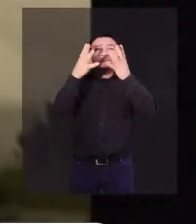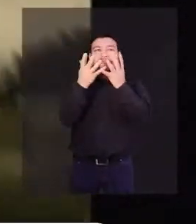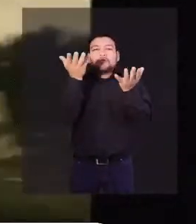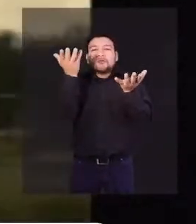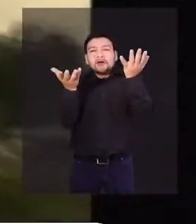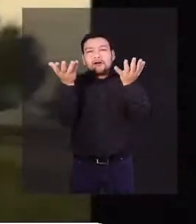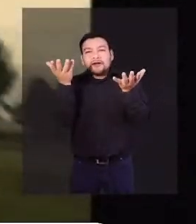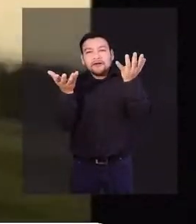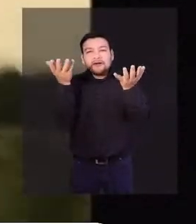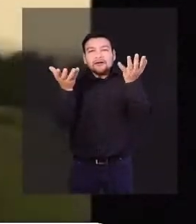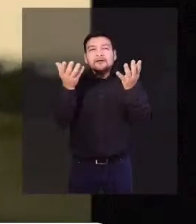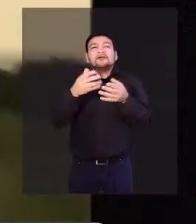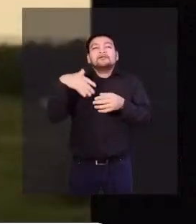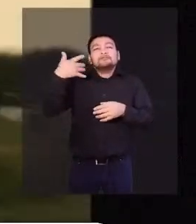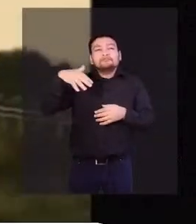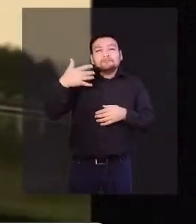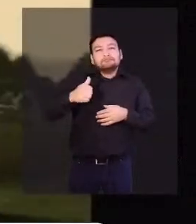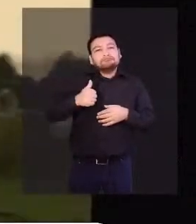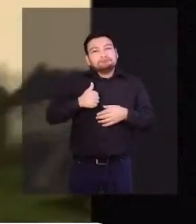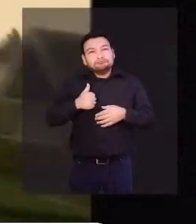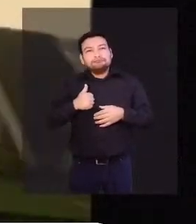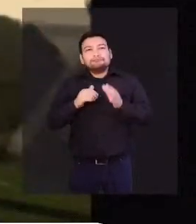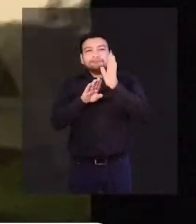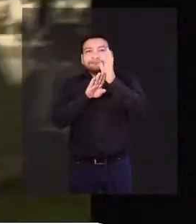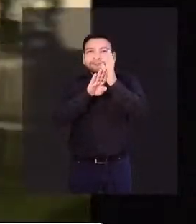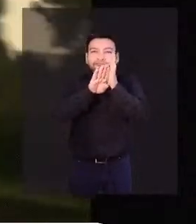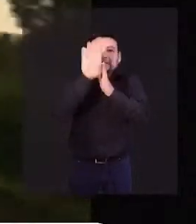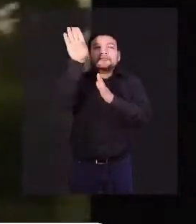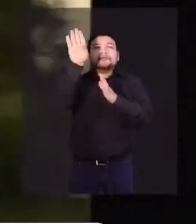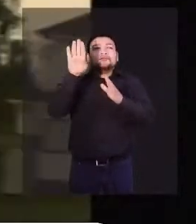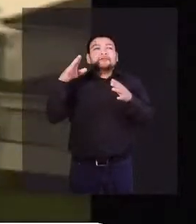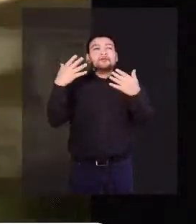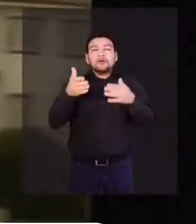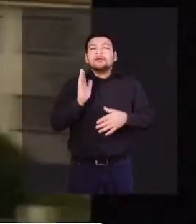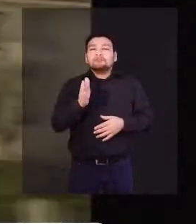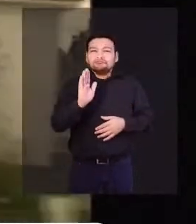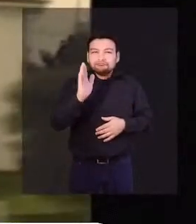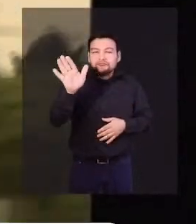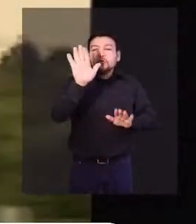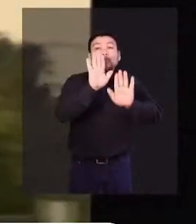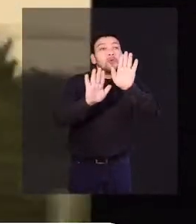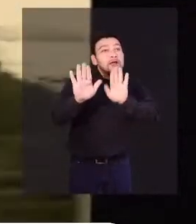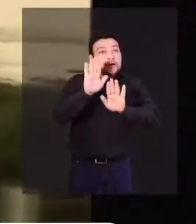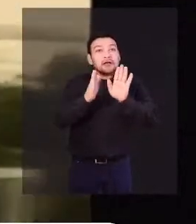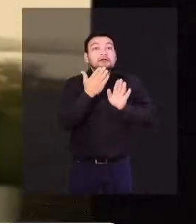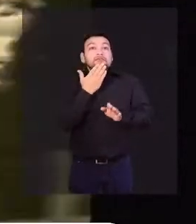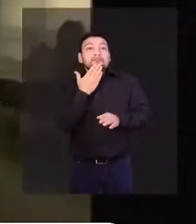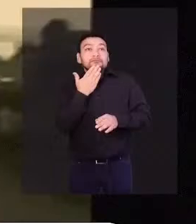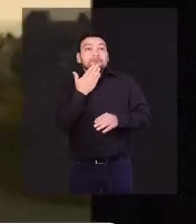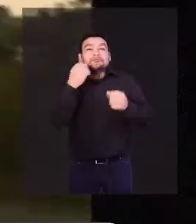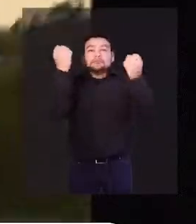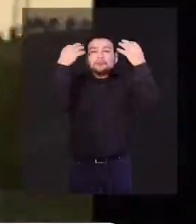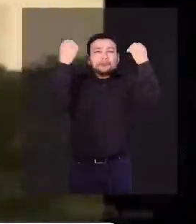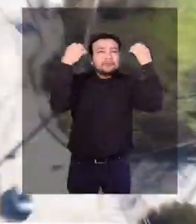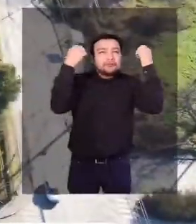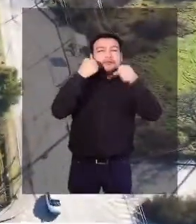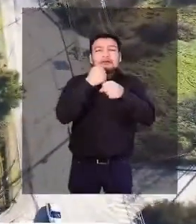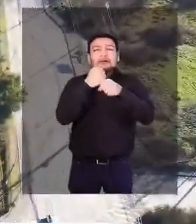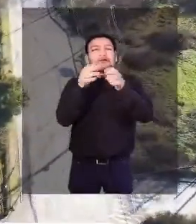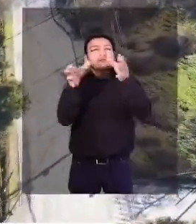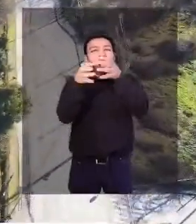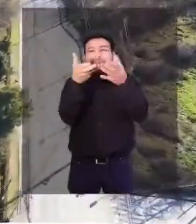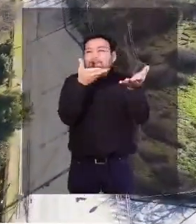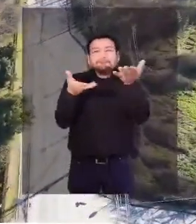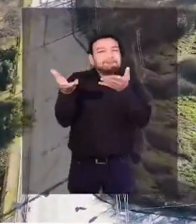1989, cuando la Universidad Austral de Chile abrió sus puertas en Puerto Montt. Desde entonces, hemos crecido